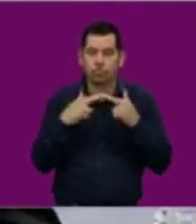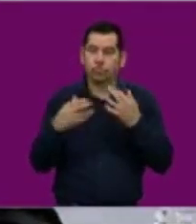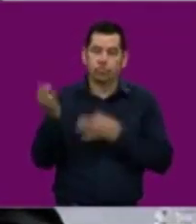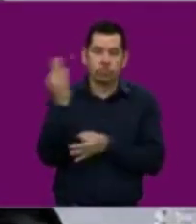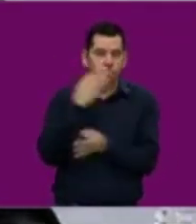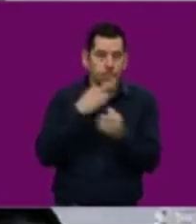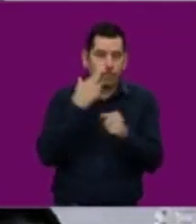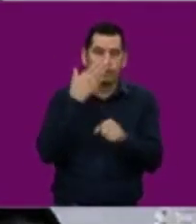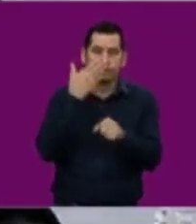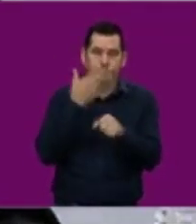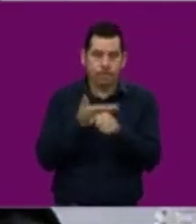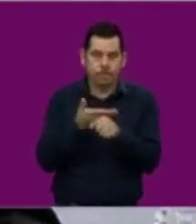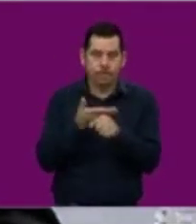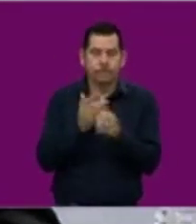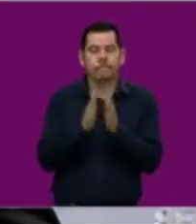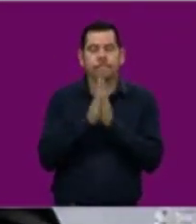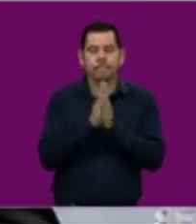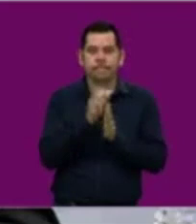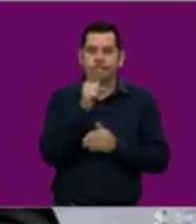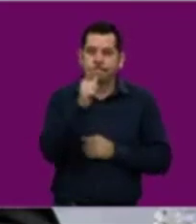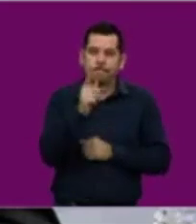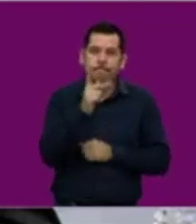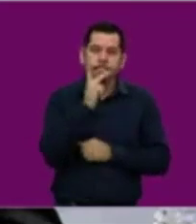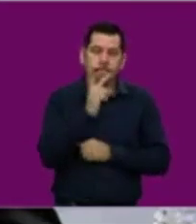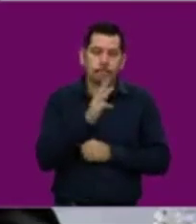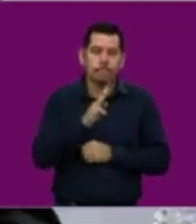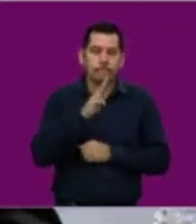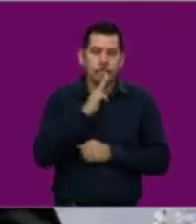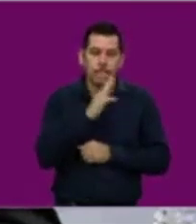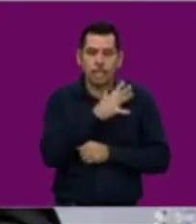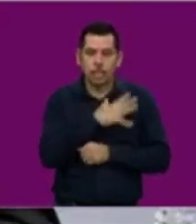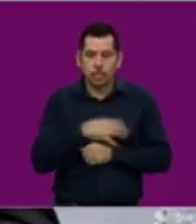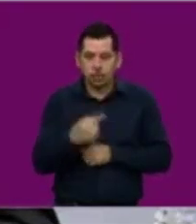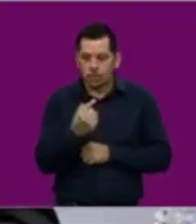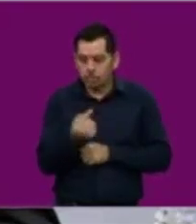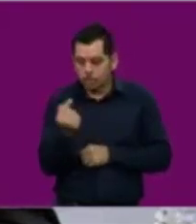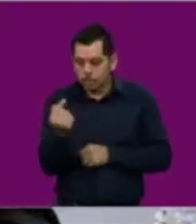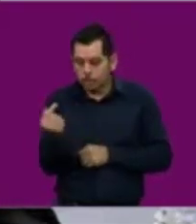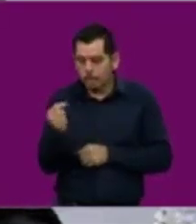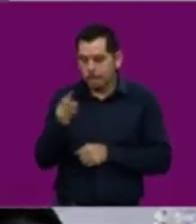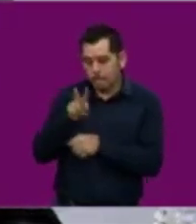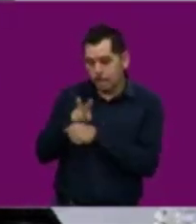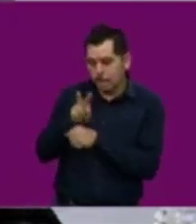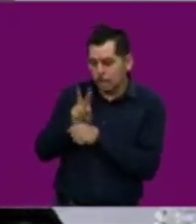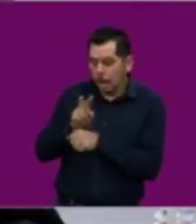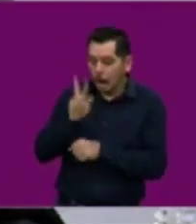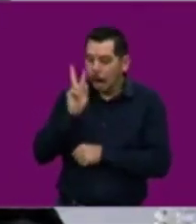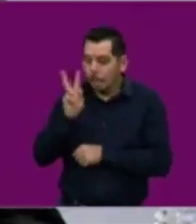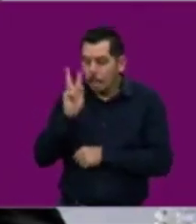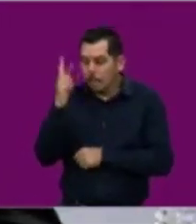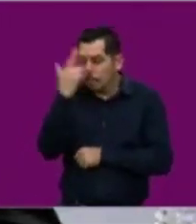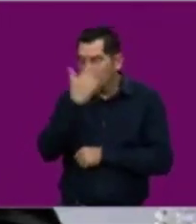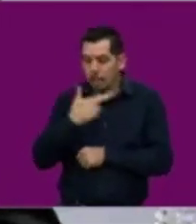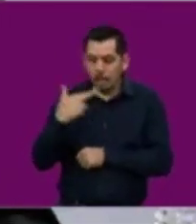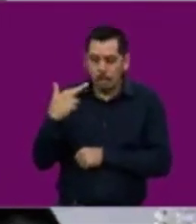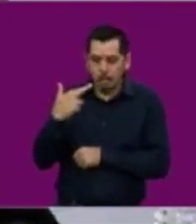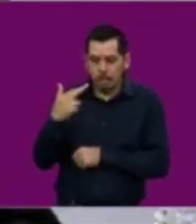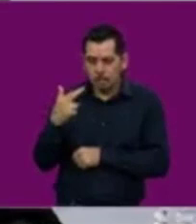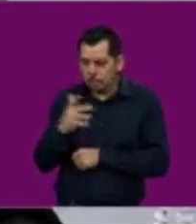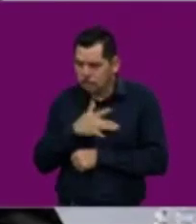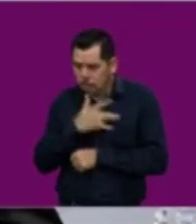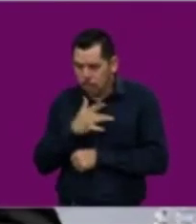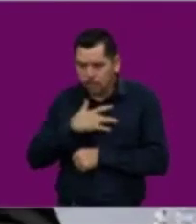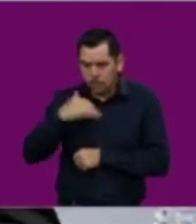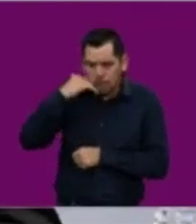que observen dirigir en a sus hijos si presentan algún síntoma como fiebre tos